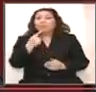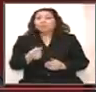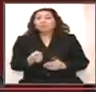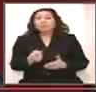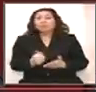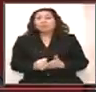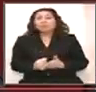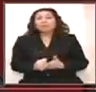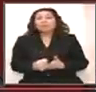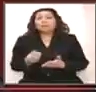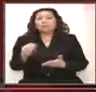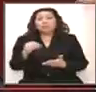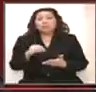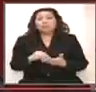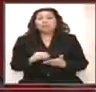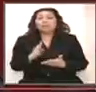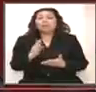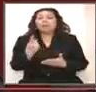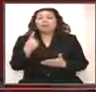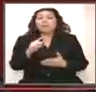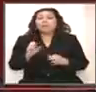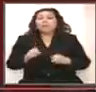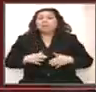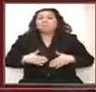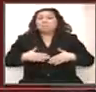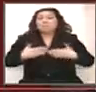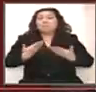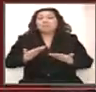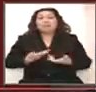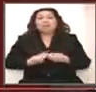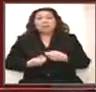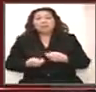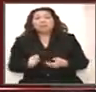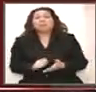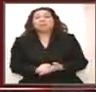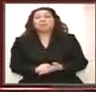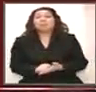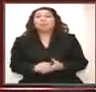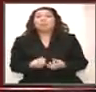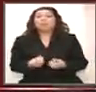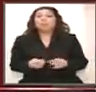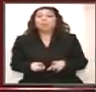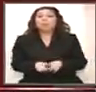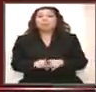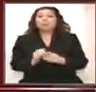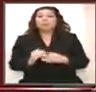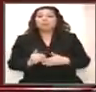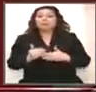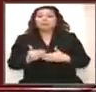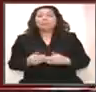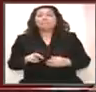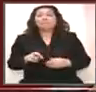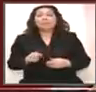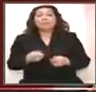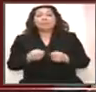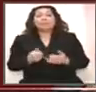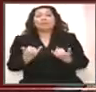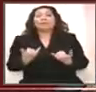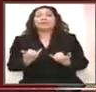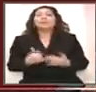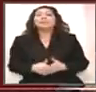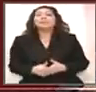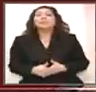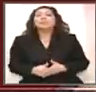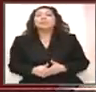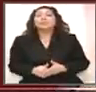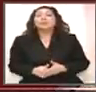que las cuotas sindicales se bancaricen para ver posibles lavados de activos, así como se ha ampliado el tipo penal de extorsión a estos